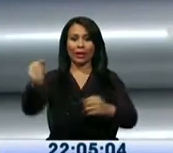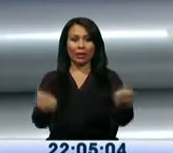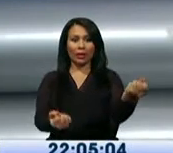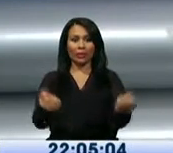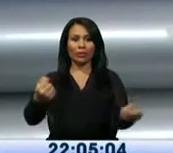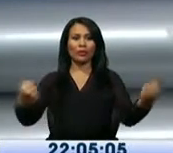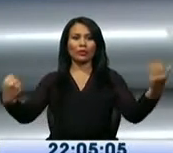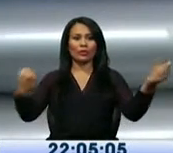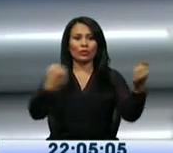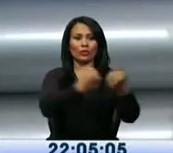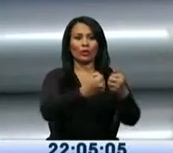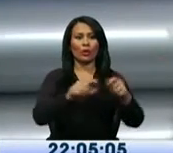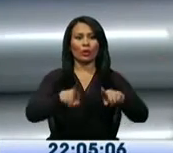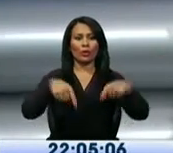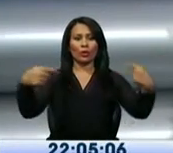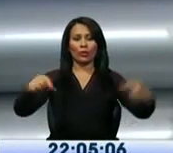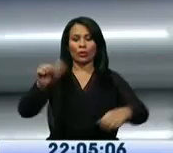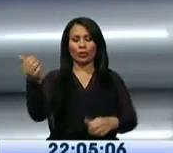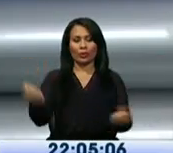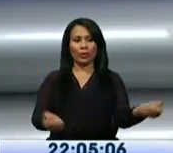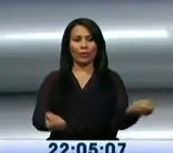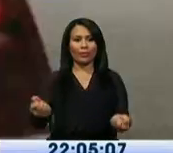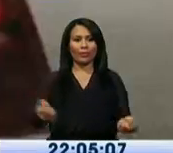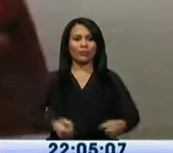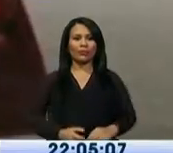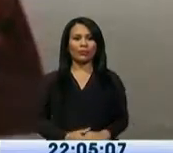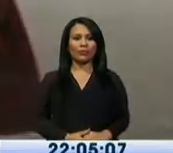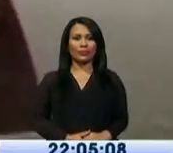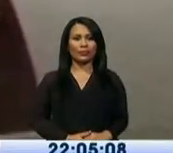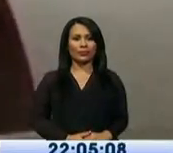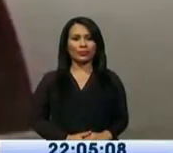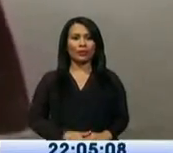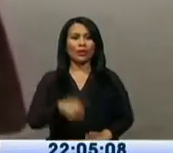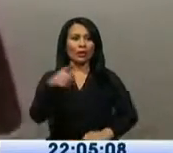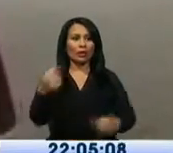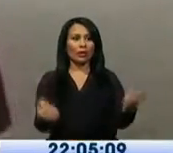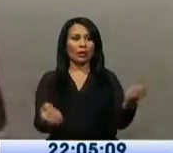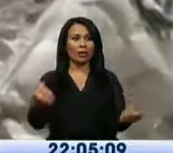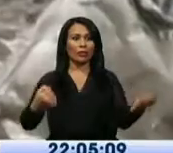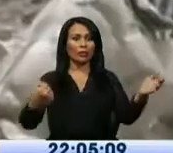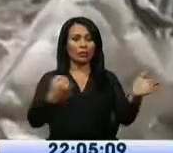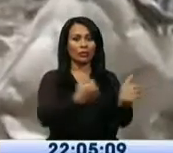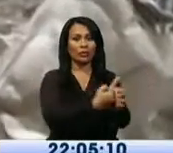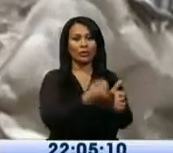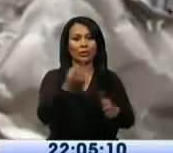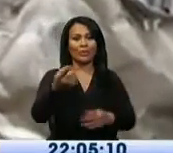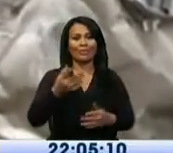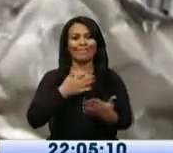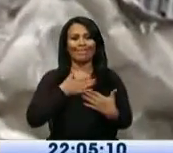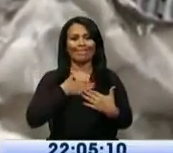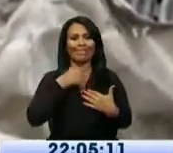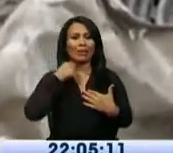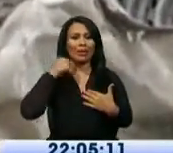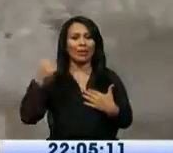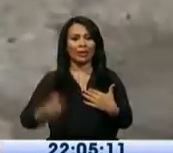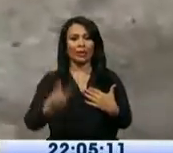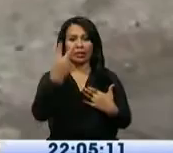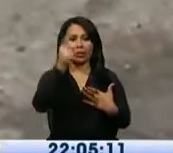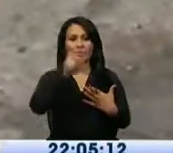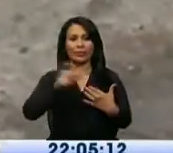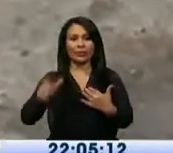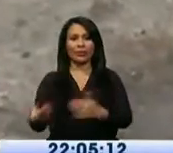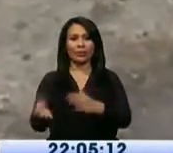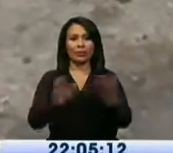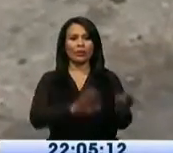impactó contra un camión. El choque entre una camioneta y un camión dejó el trágico saldo de dos personas fallecidas y